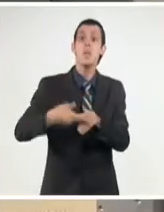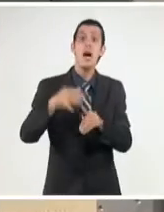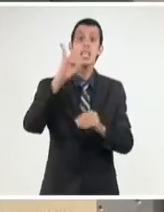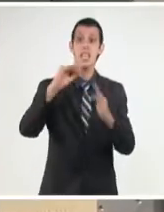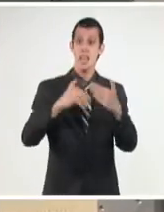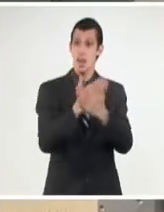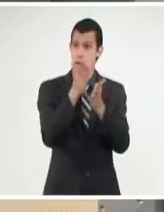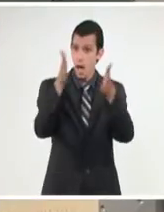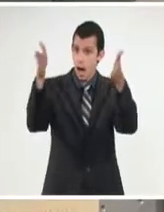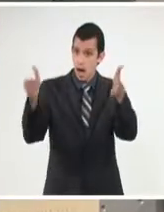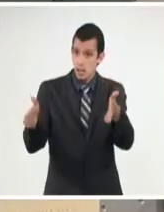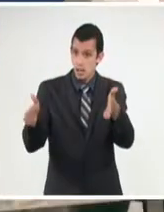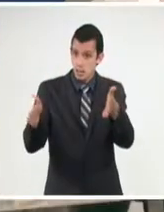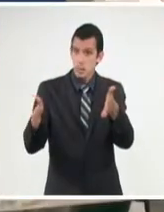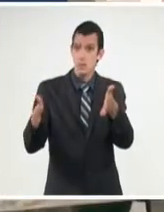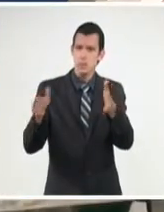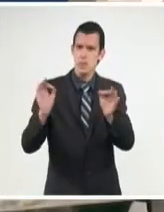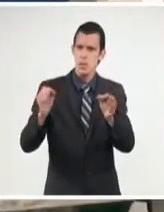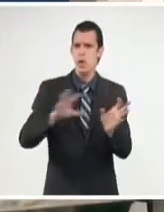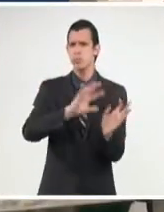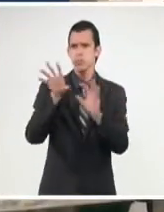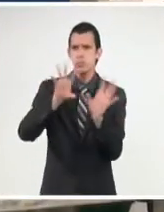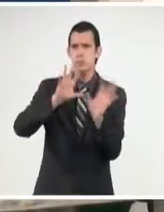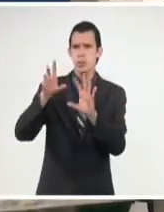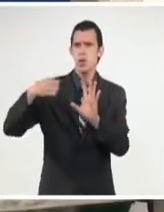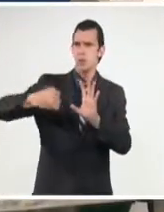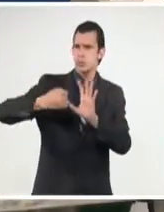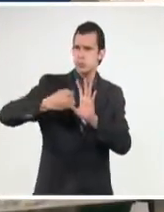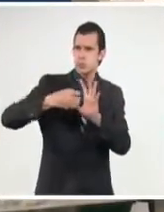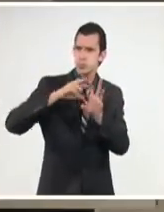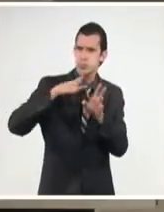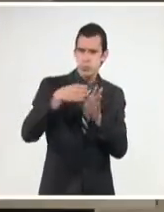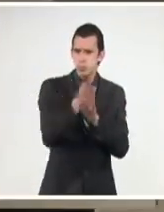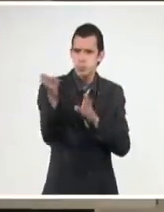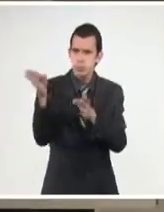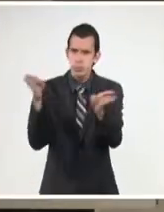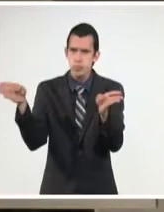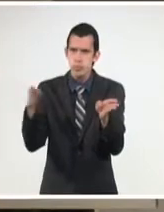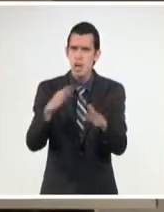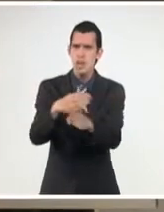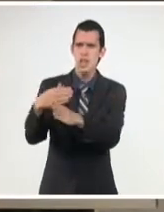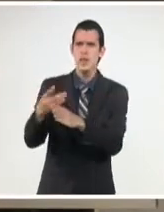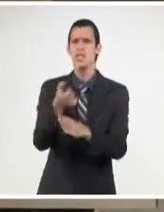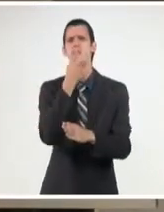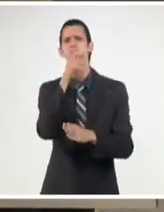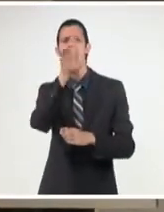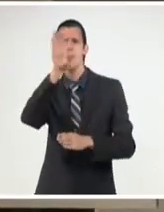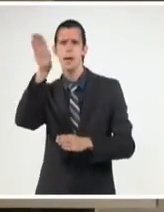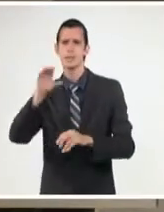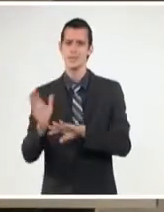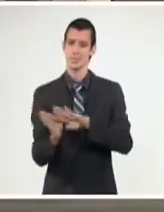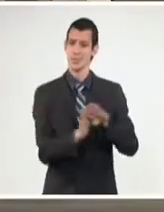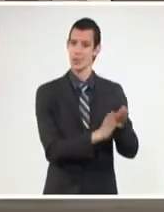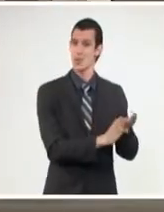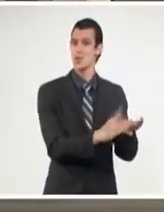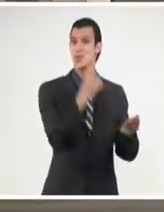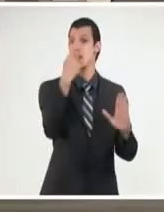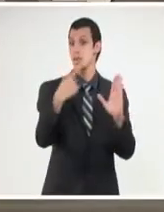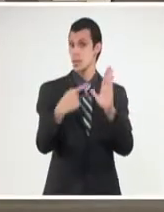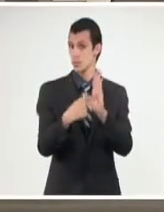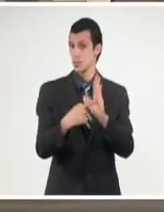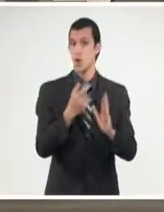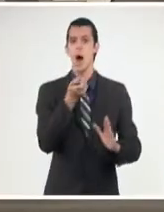carrera contra el tiempo se libra en la empresa Laboratorios Medsol con vistas a la producción de azitromicina. Casi 1 millón de